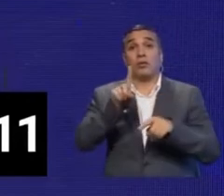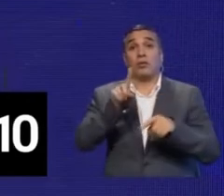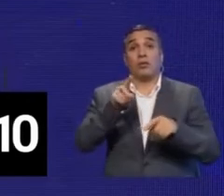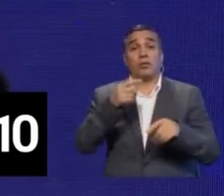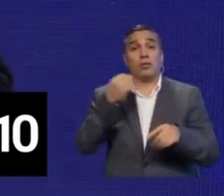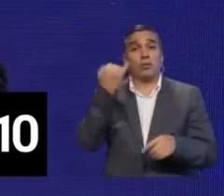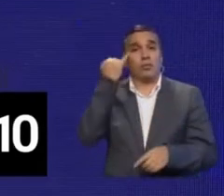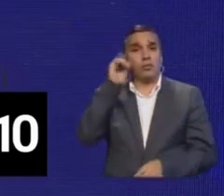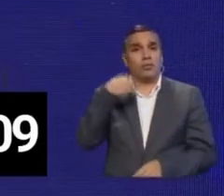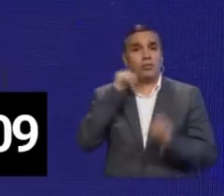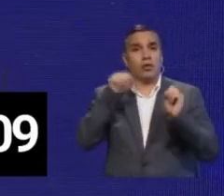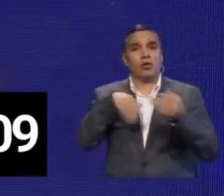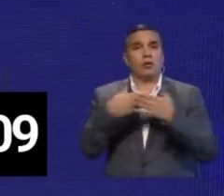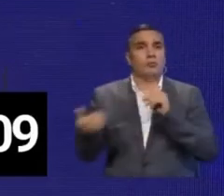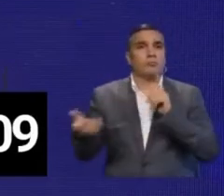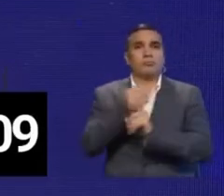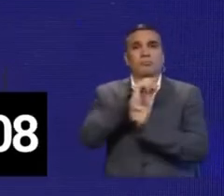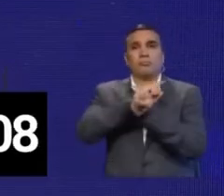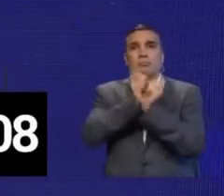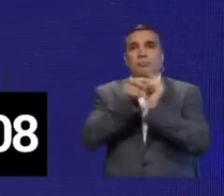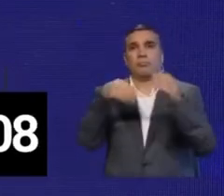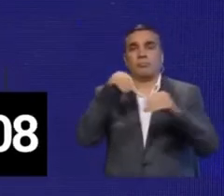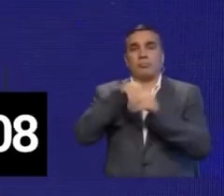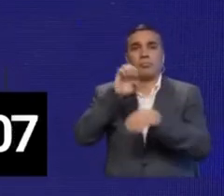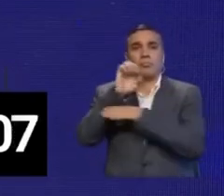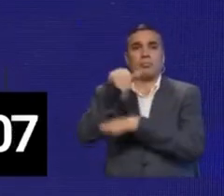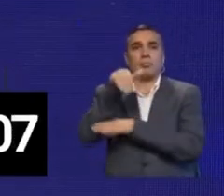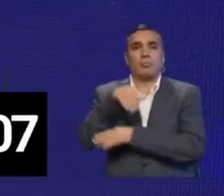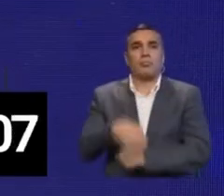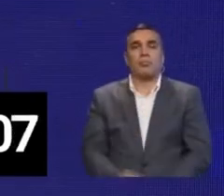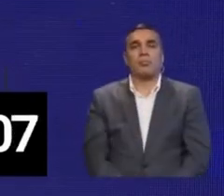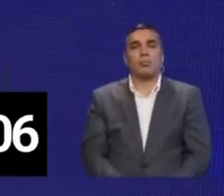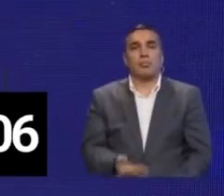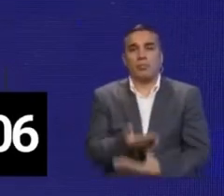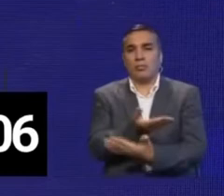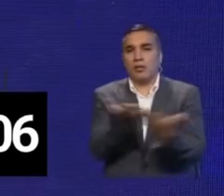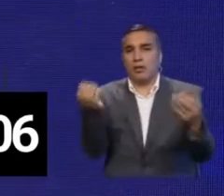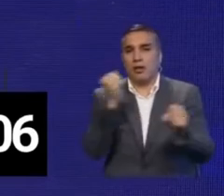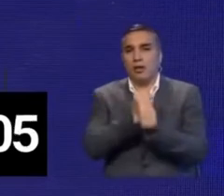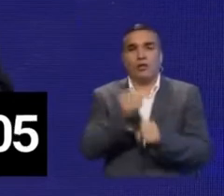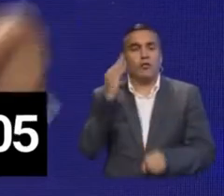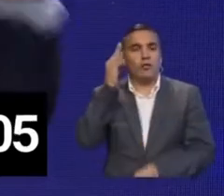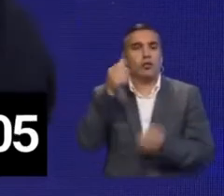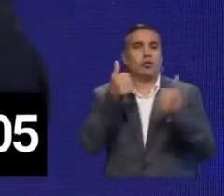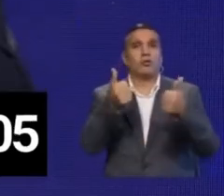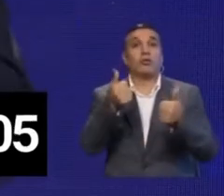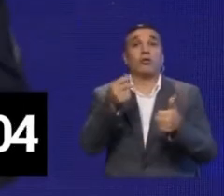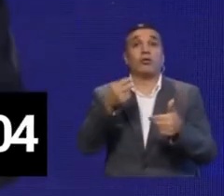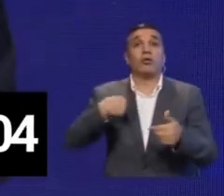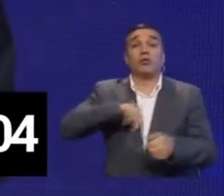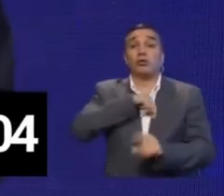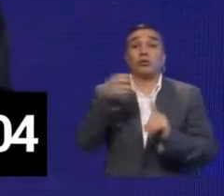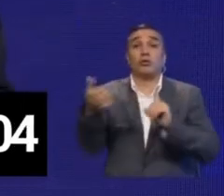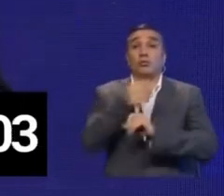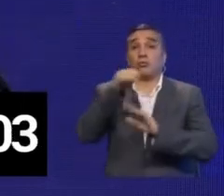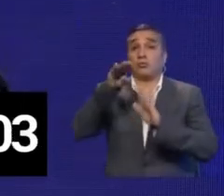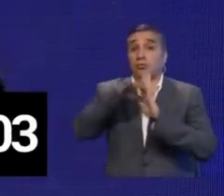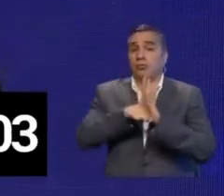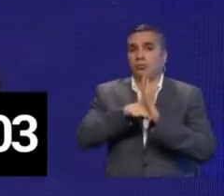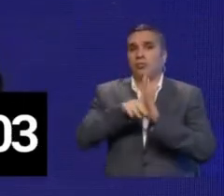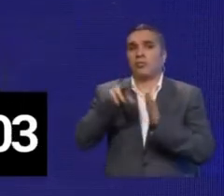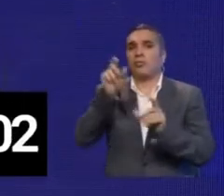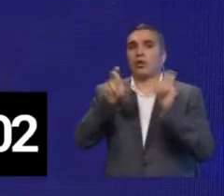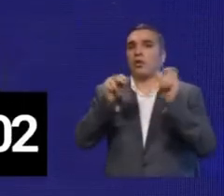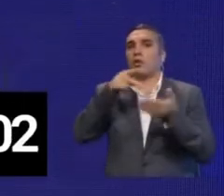coideario, que permitió lograr la transformación de nuestro país y que les dio trabajo, futuro y dignidad. En donde logramos reducir la